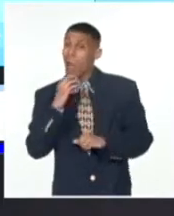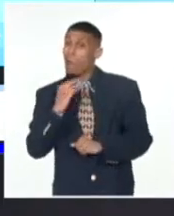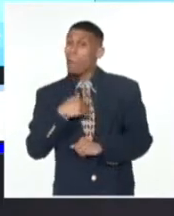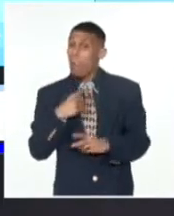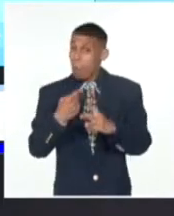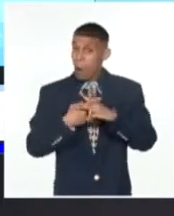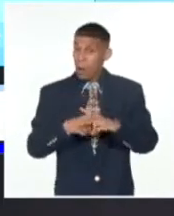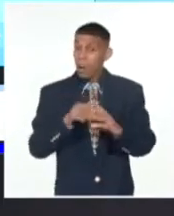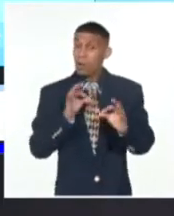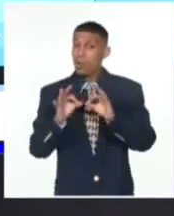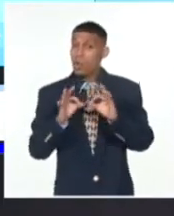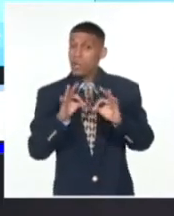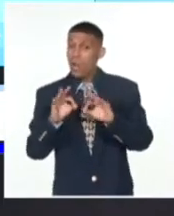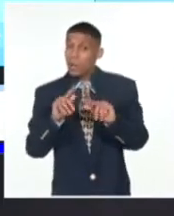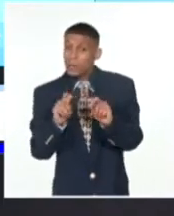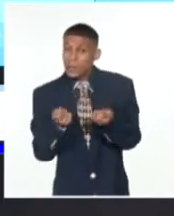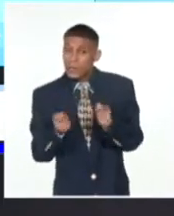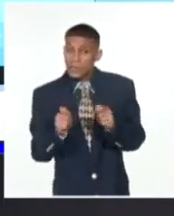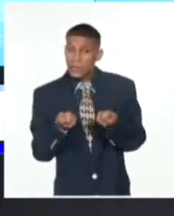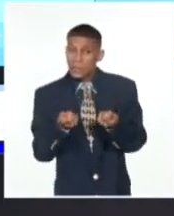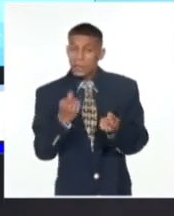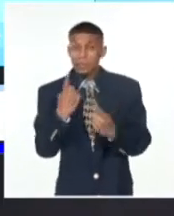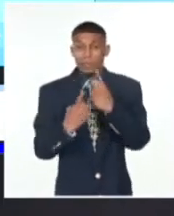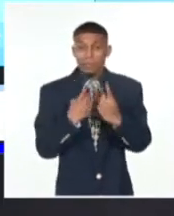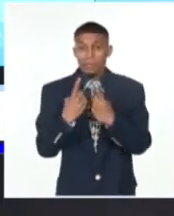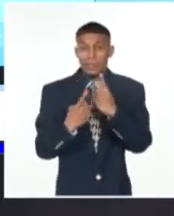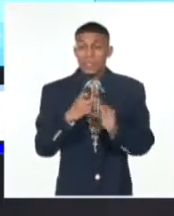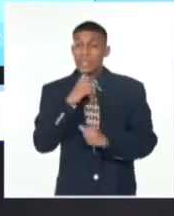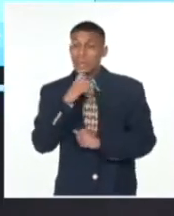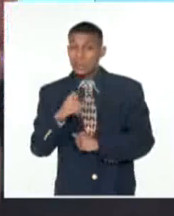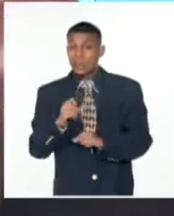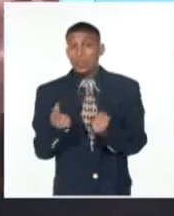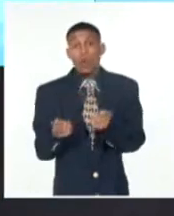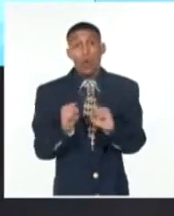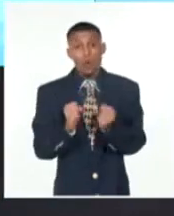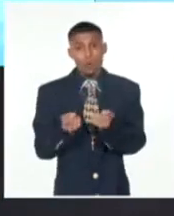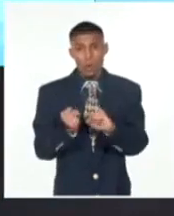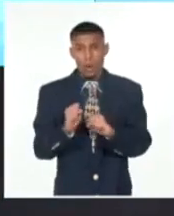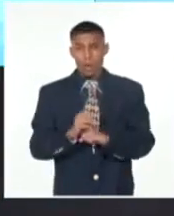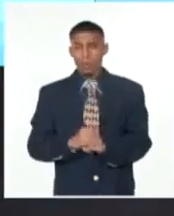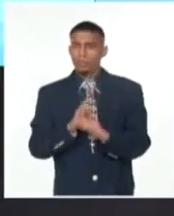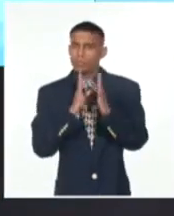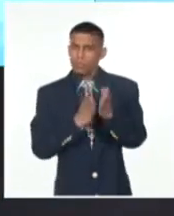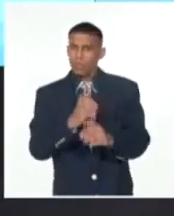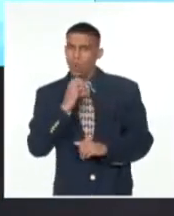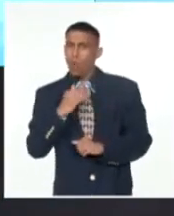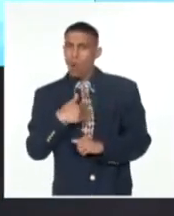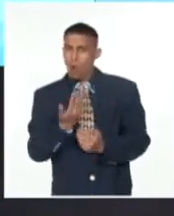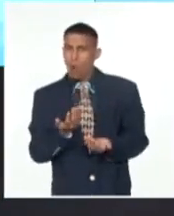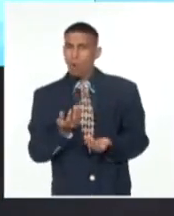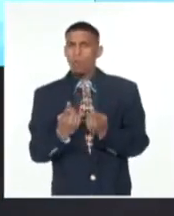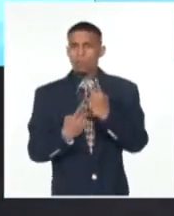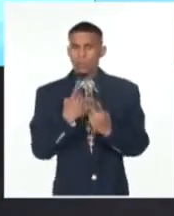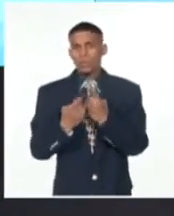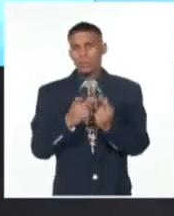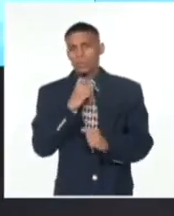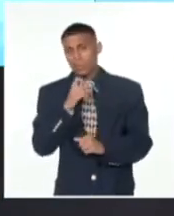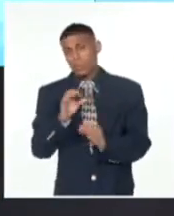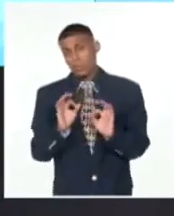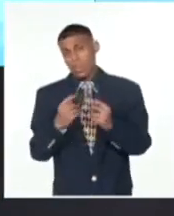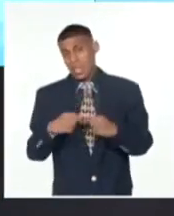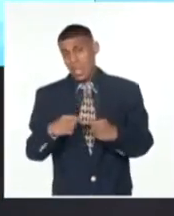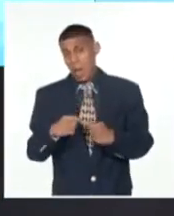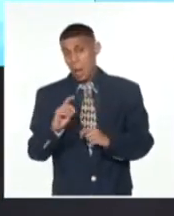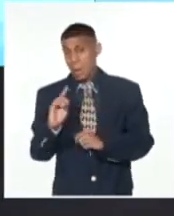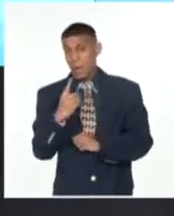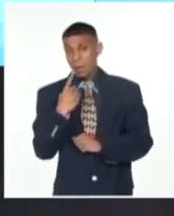la hora de hacer los aprietes, que tienen que ser todos muy controlados, y todos los alineamientos y centramientos que requieren los rotores que giran a